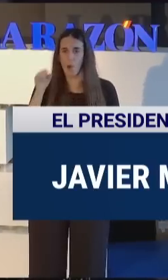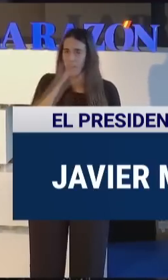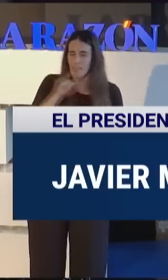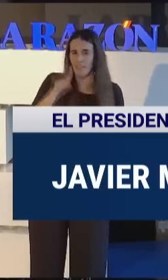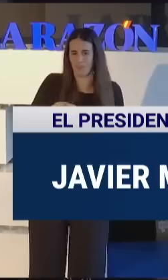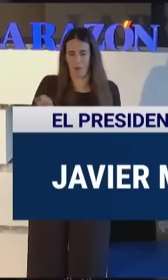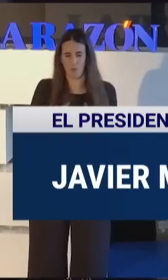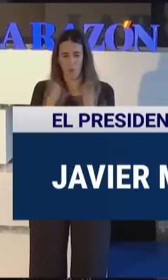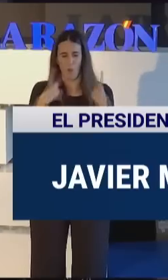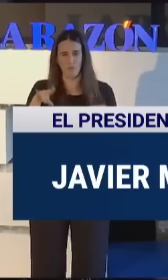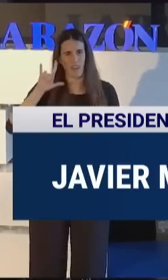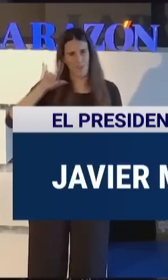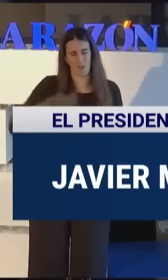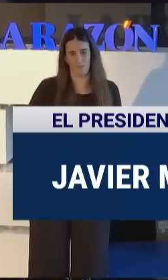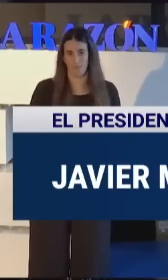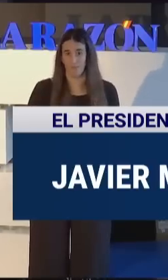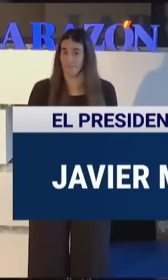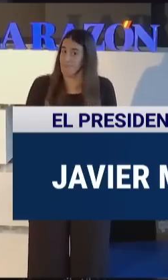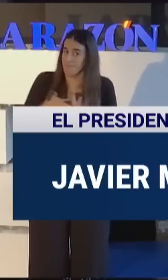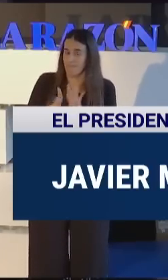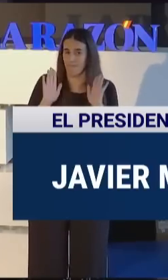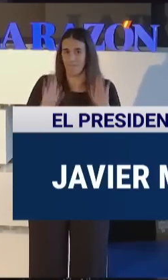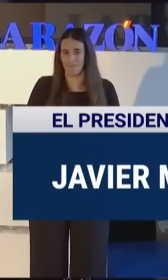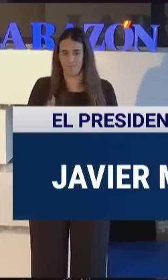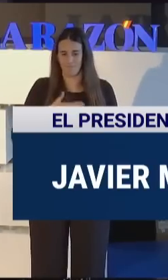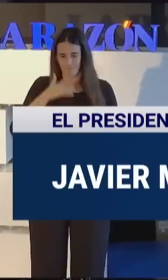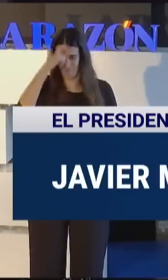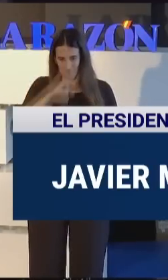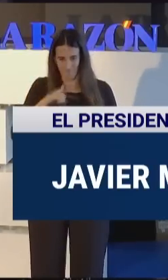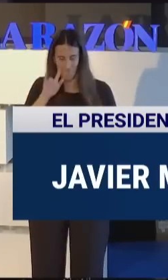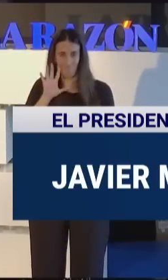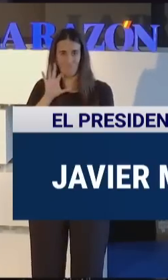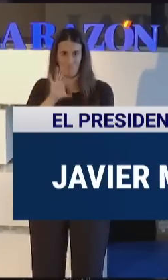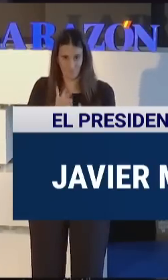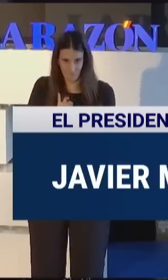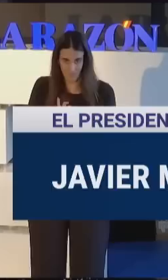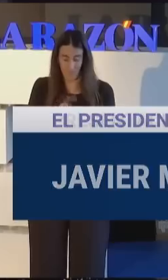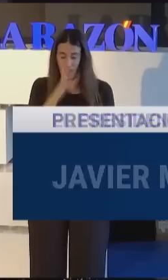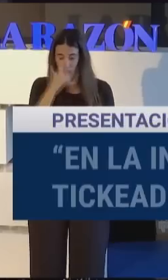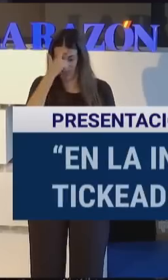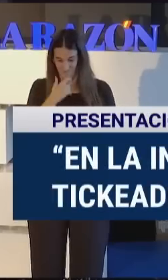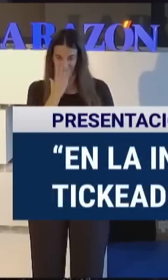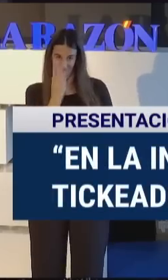Así es que, digo, con lo cual, digamos, parte del histrionismo eso lo explica.